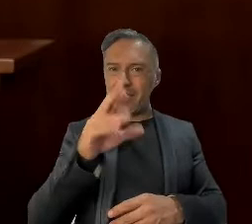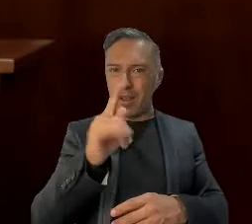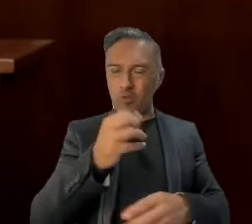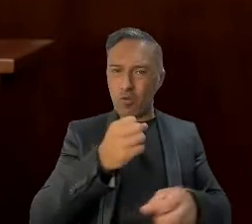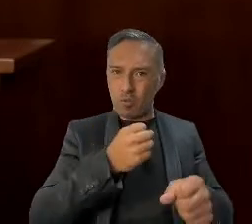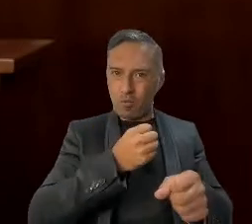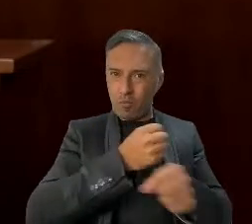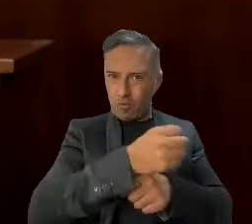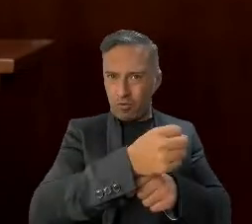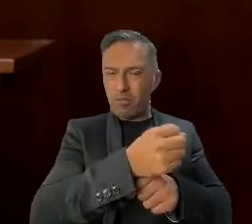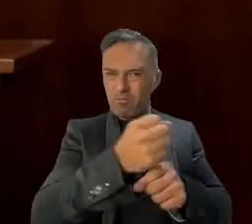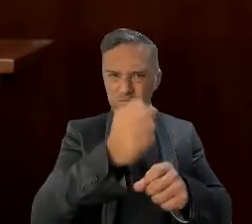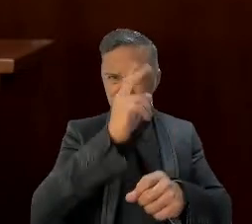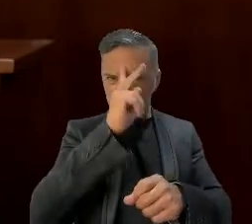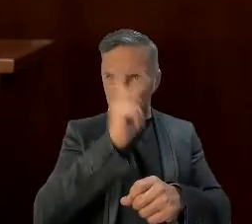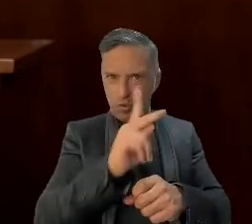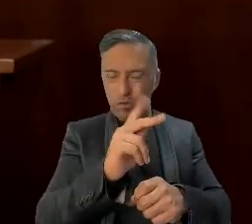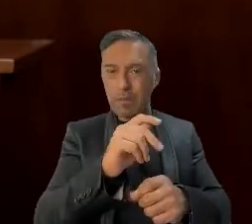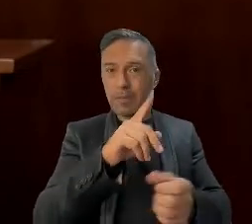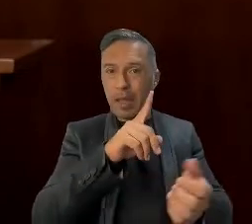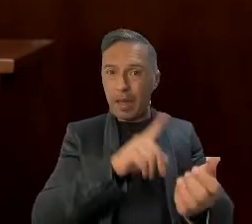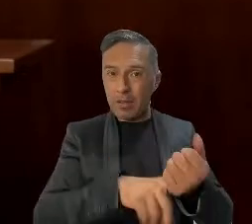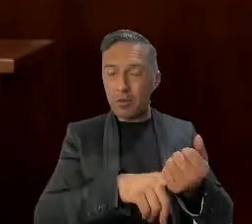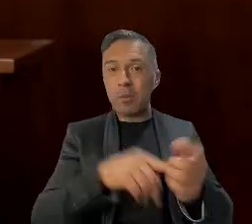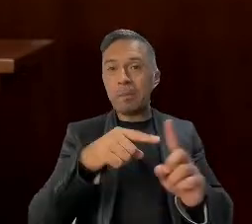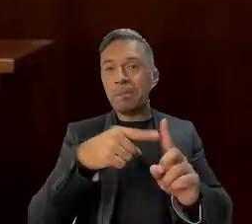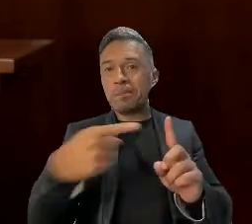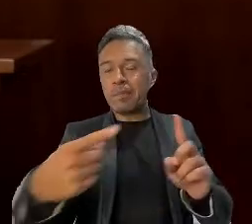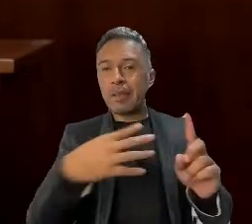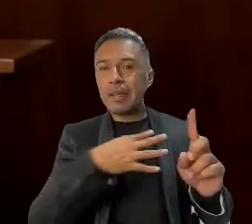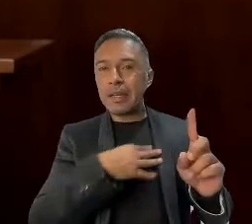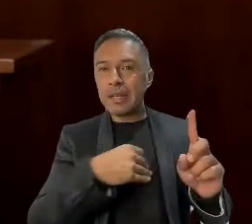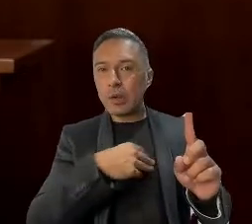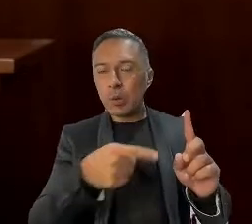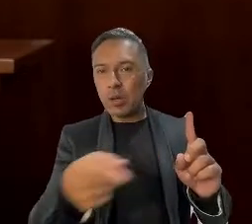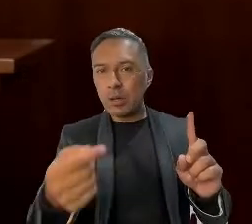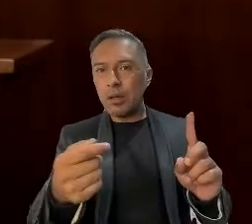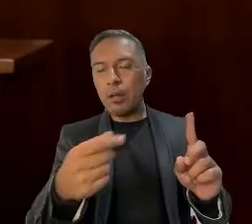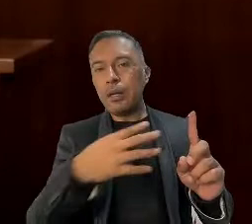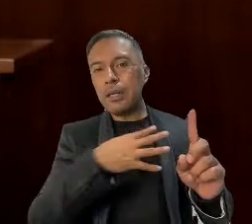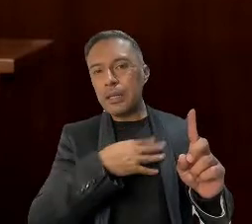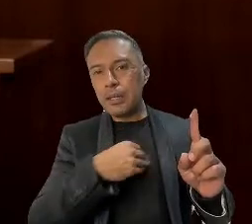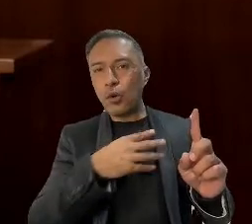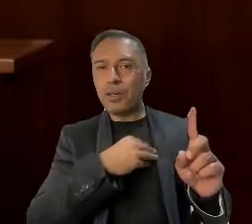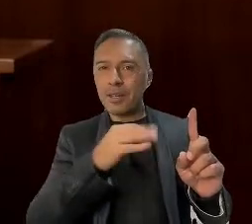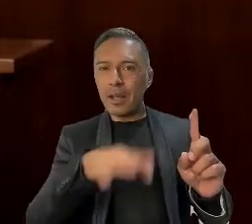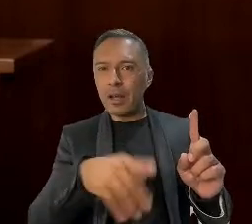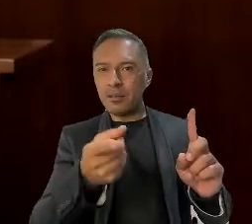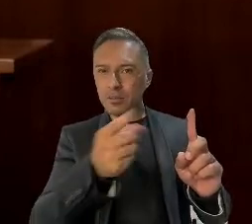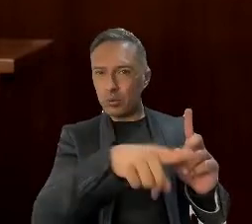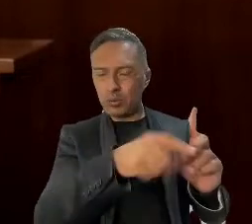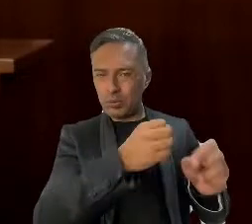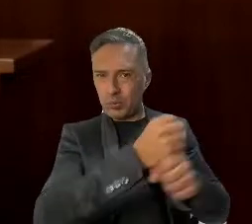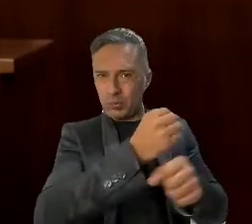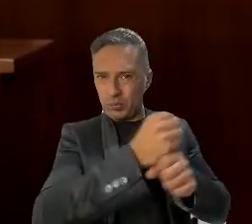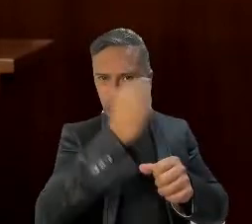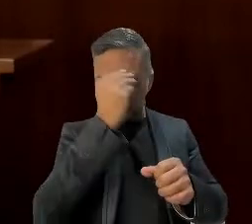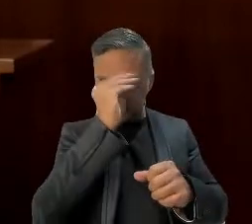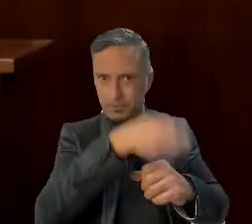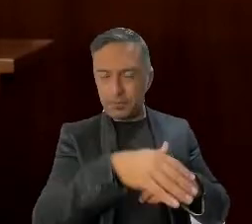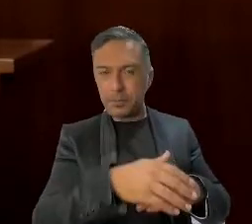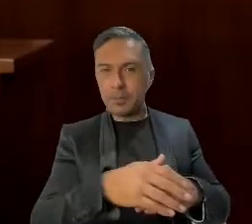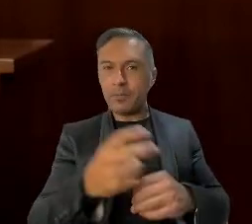dañar a la mujer a través de sus seres queridos y especialmente de sus hijas y de sus hijos en este supuesto